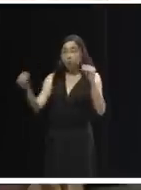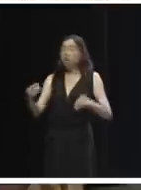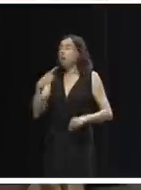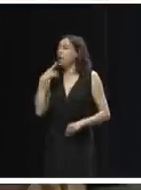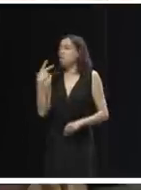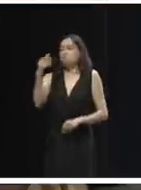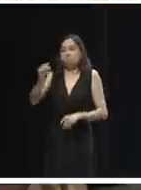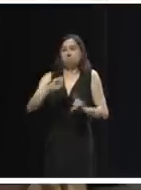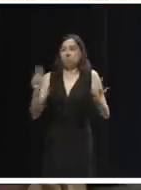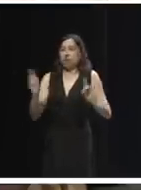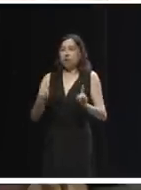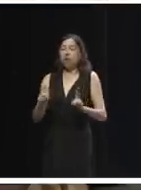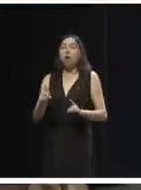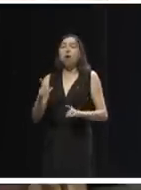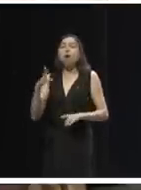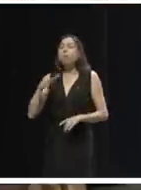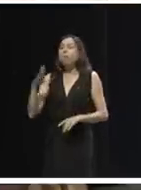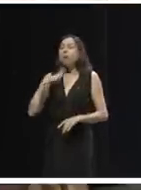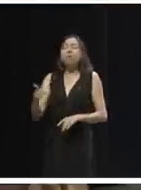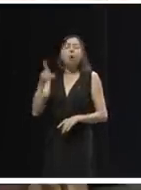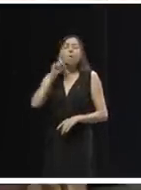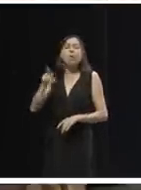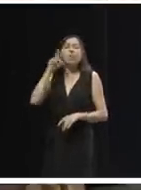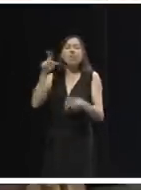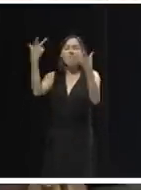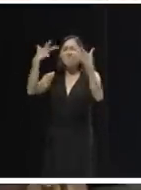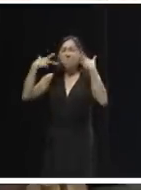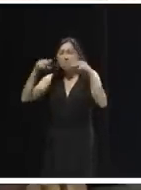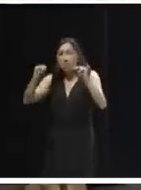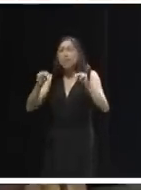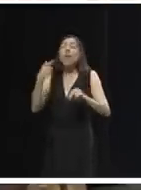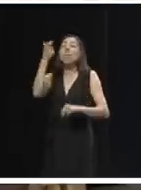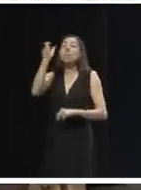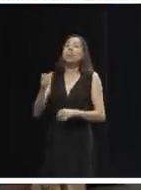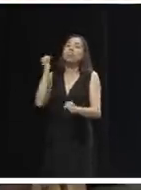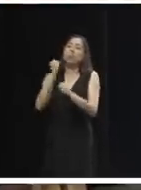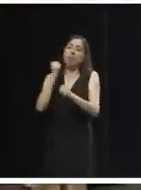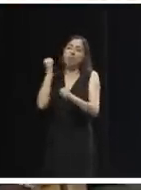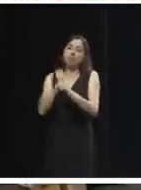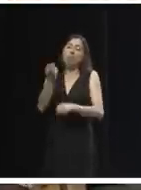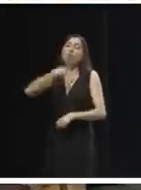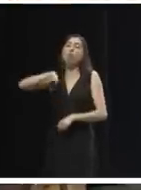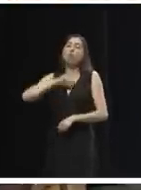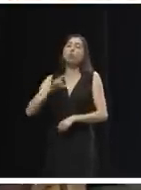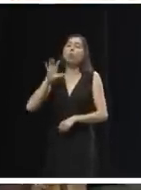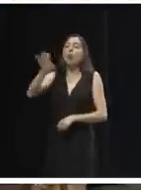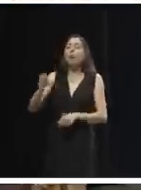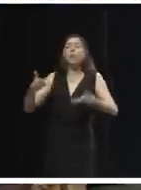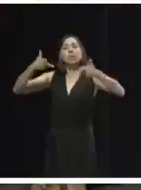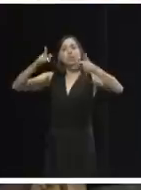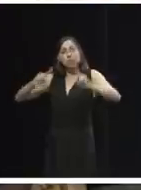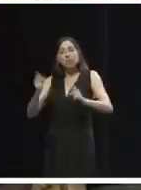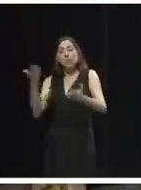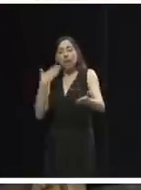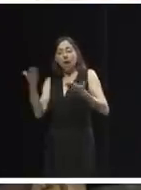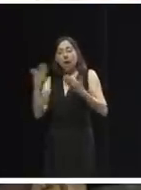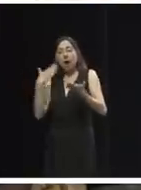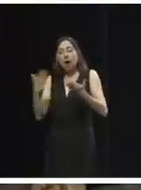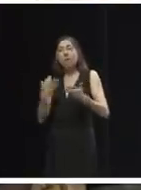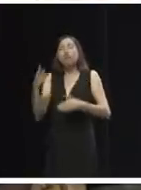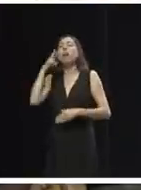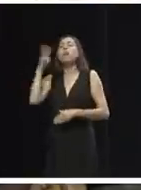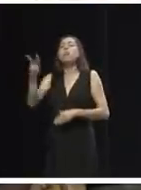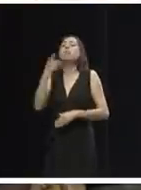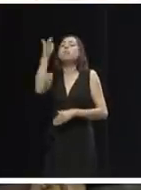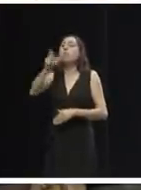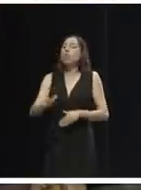que deje de mentir sobre los datos de empleo en nuestro país. Que se sienta a debatir sobre esta realidad y reconozca lo que hay. Pero